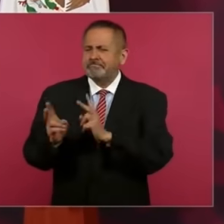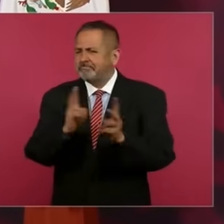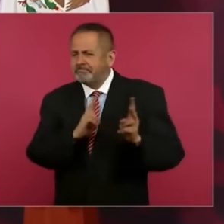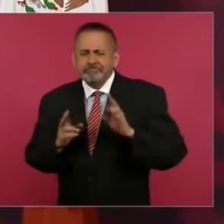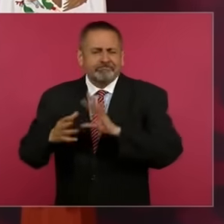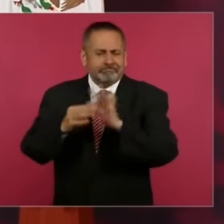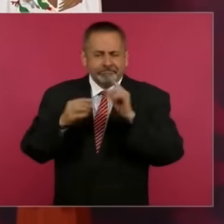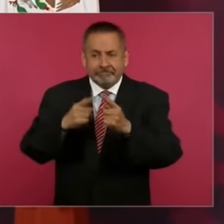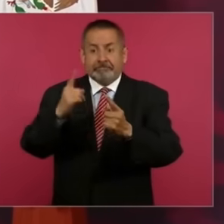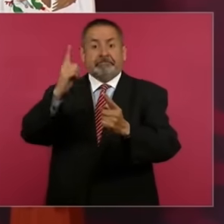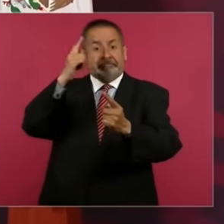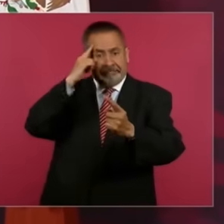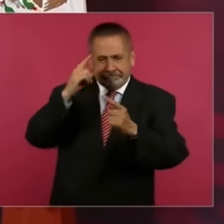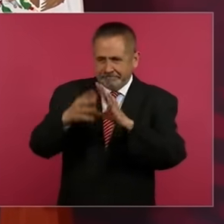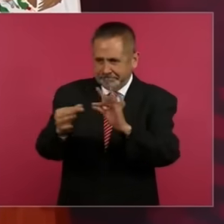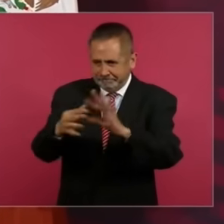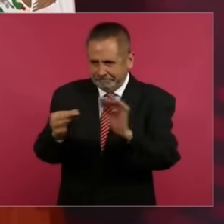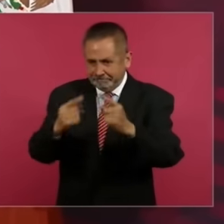Tenemos motivos